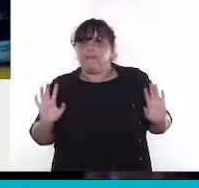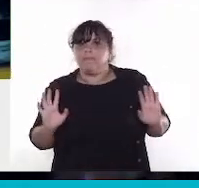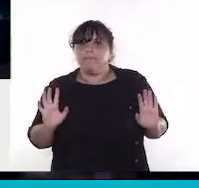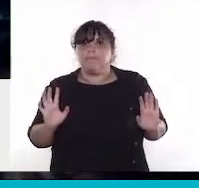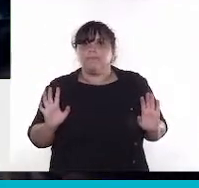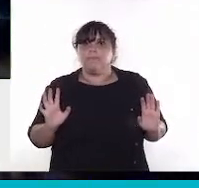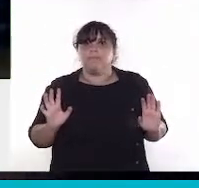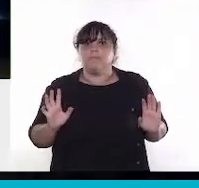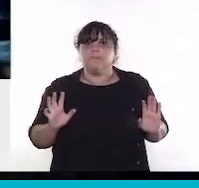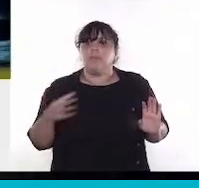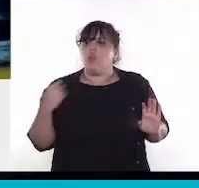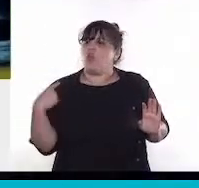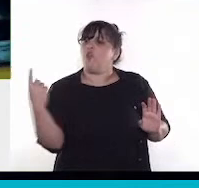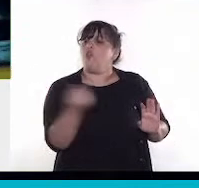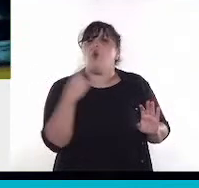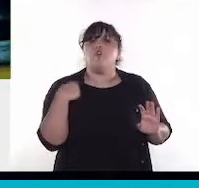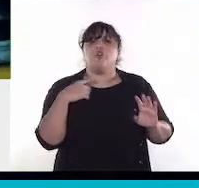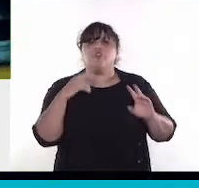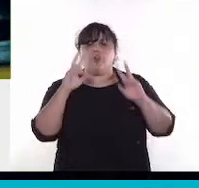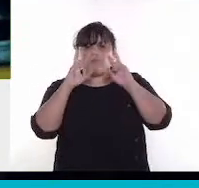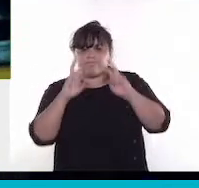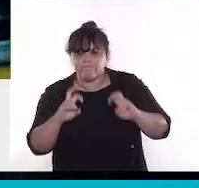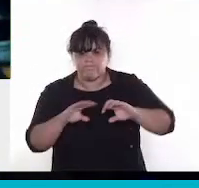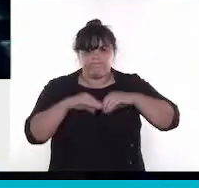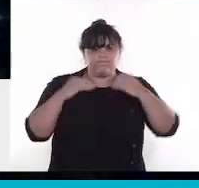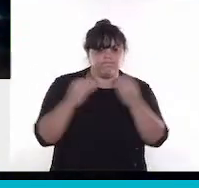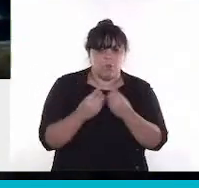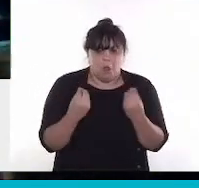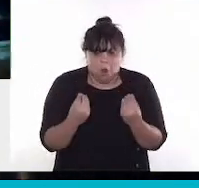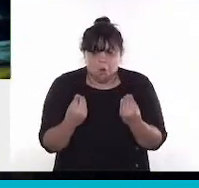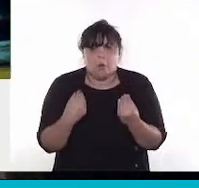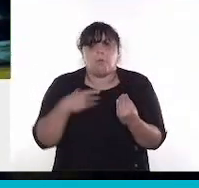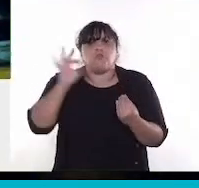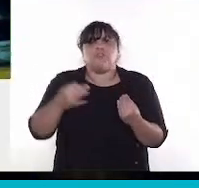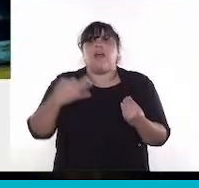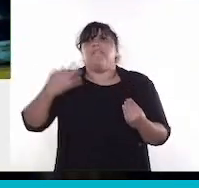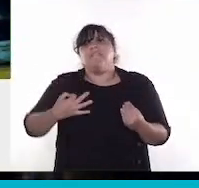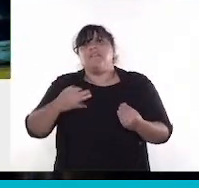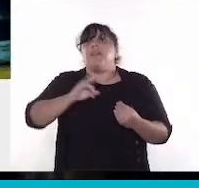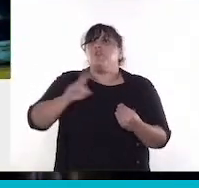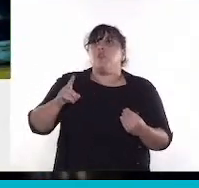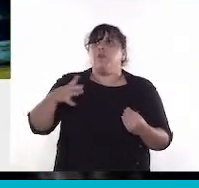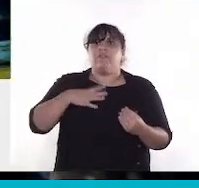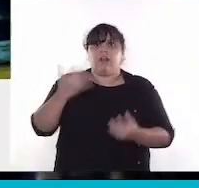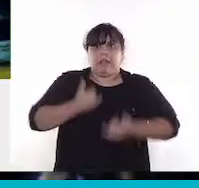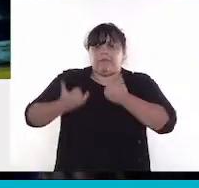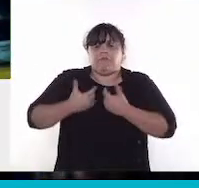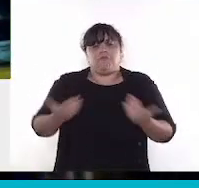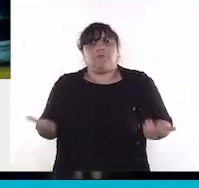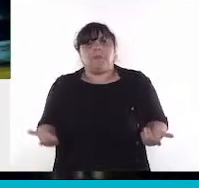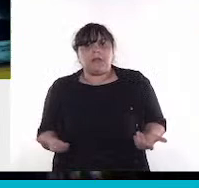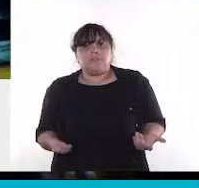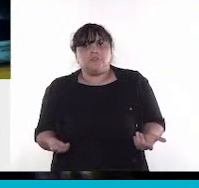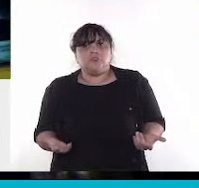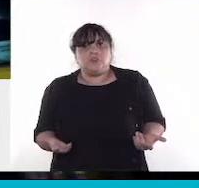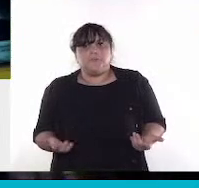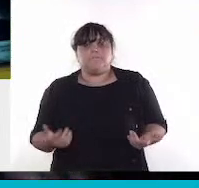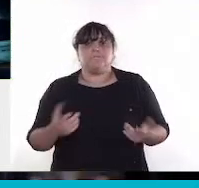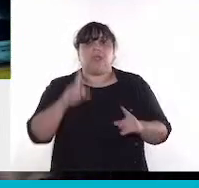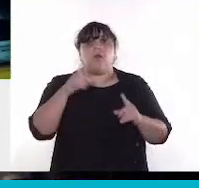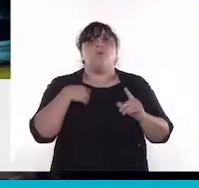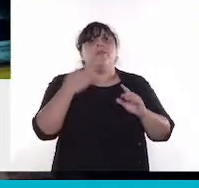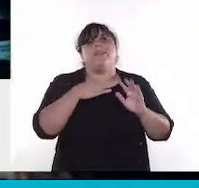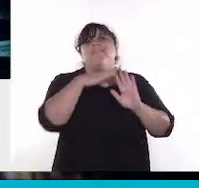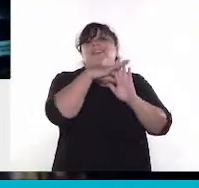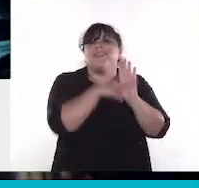¿Cómo evaluamos nuestros protocolos sin información disponible para tal fin? Con estadísticas y datos, con